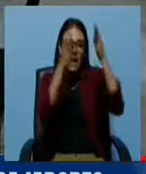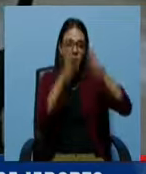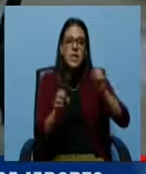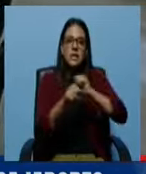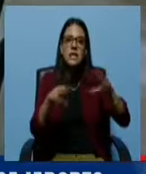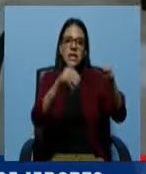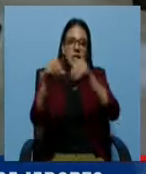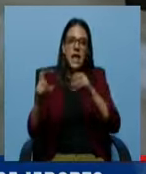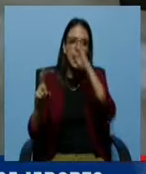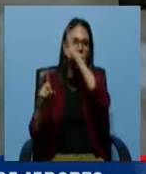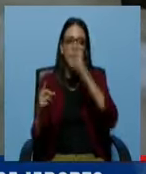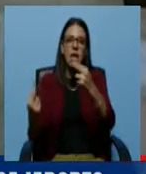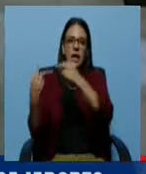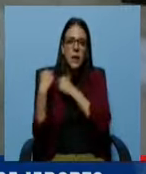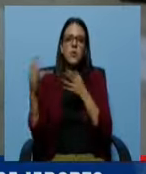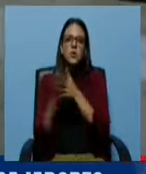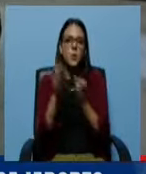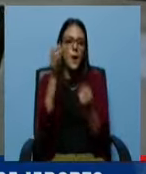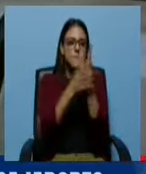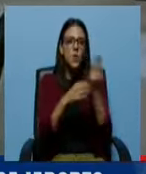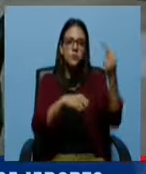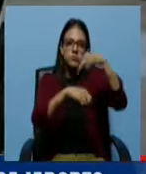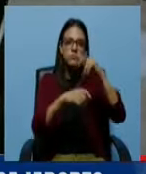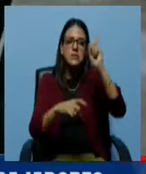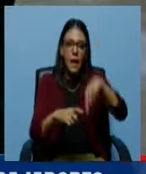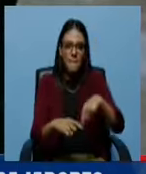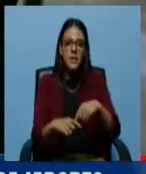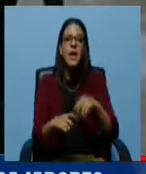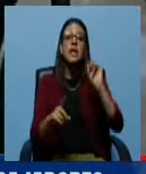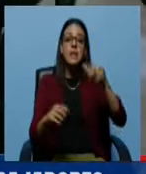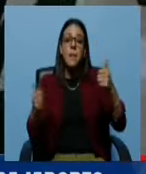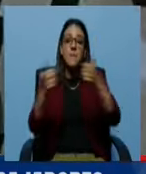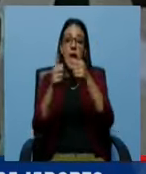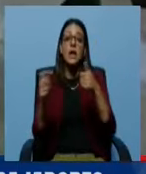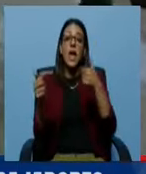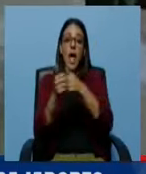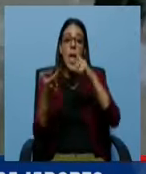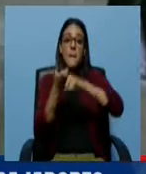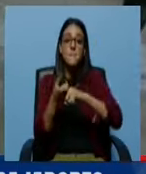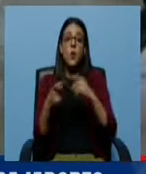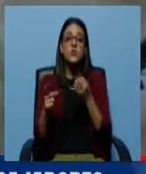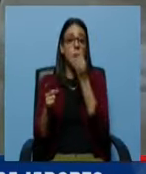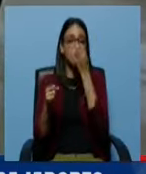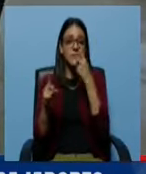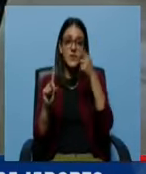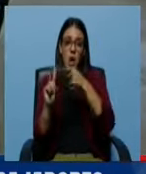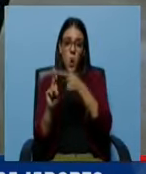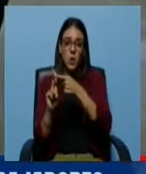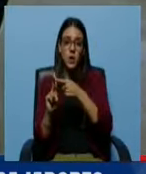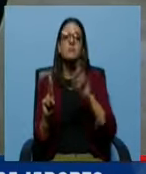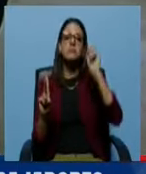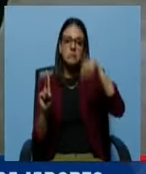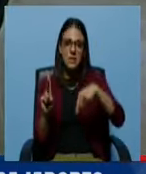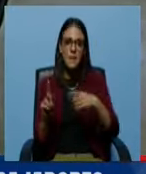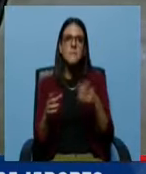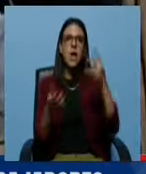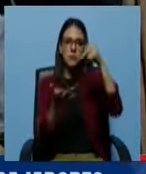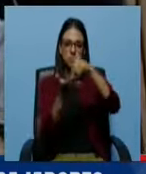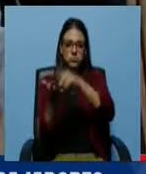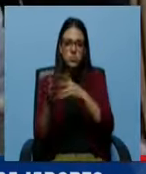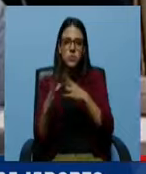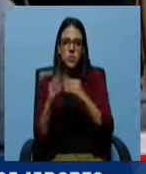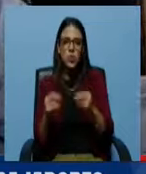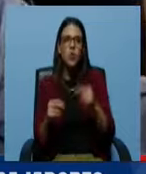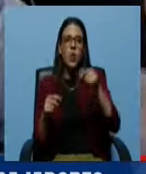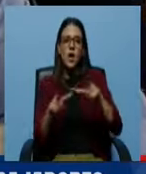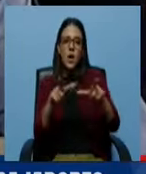y responsable del sector de producción animal. También la primera combatiente de la República Bolivariana de Venezuela, la doctora Cilia Flores de Maduro,